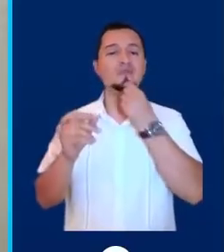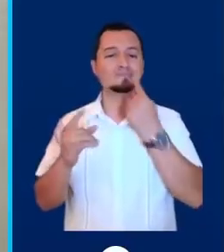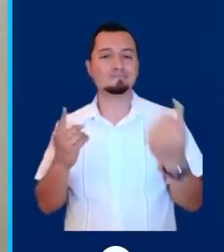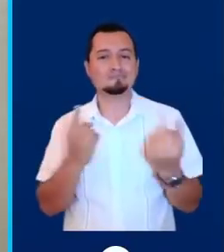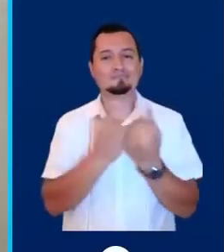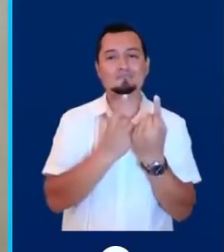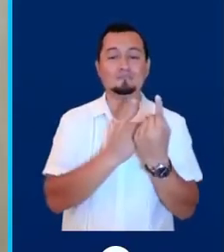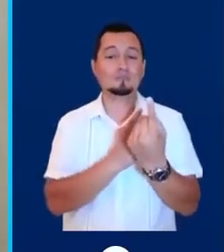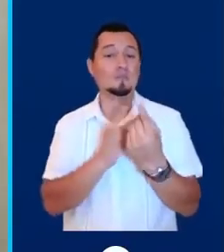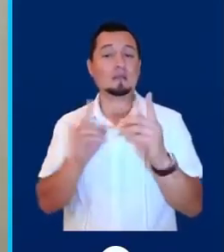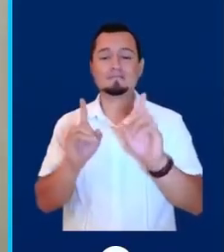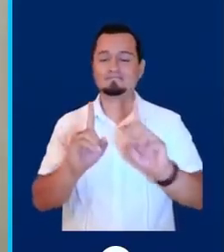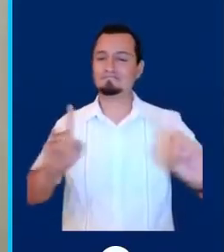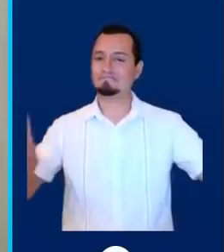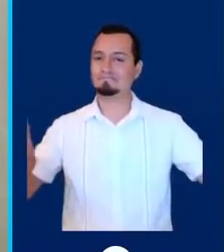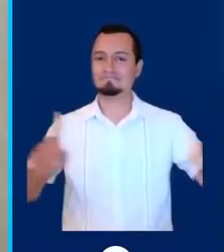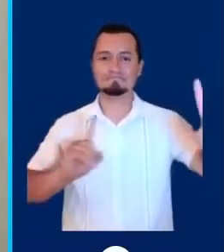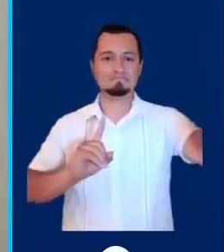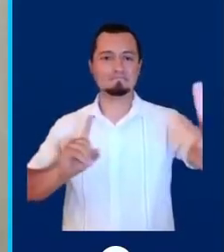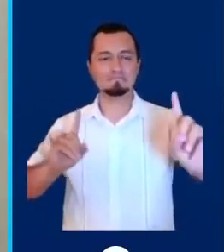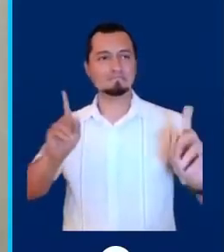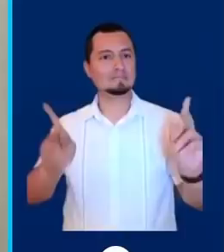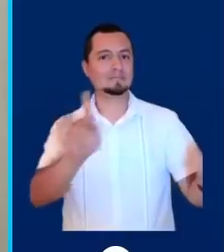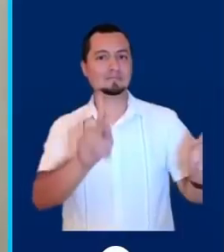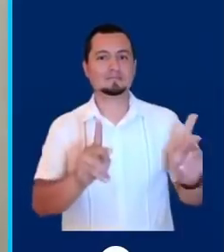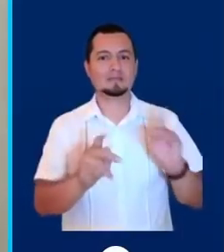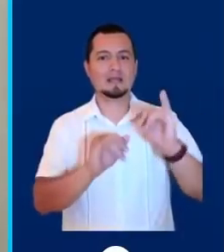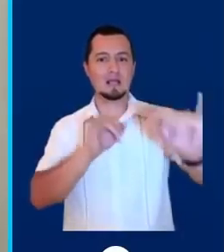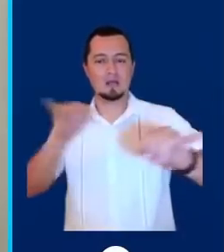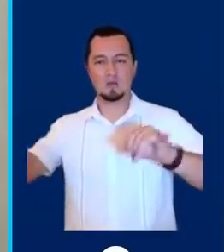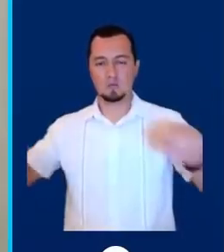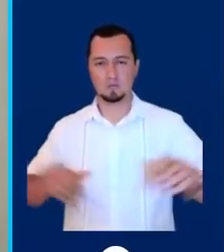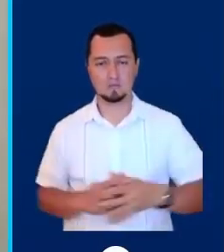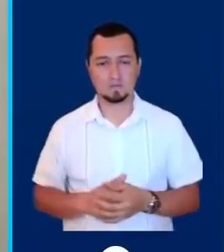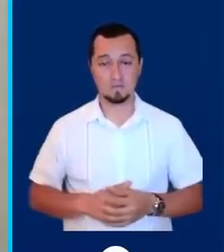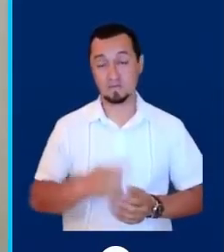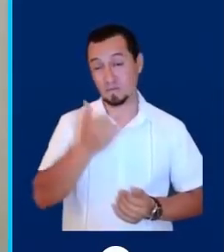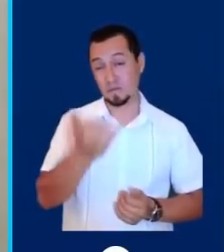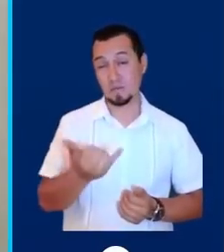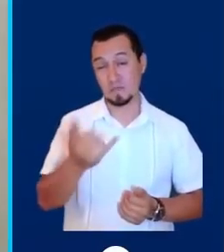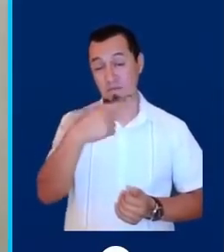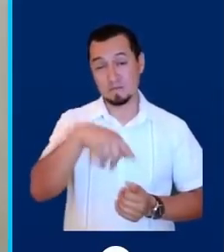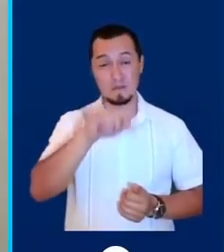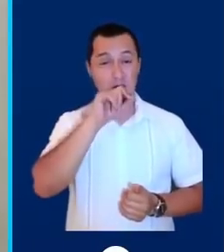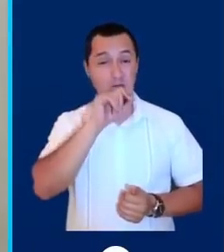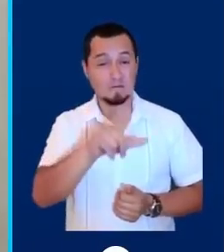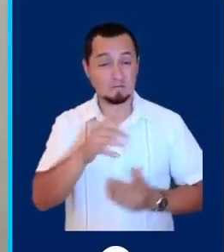de 1.5 metros entre personas. En ese sentido, en Jalisco,